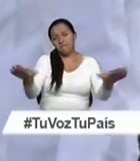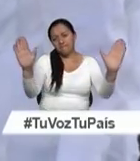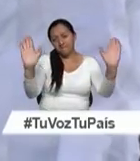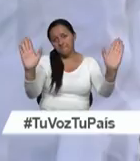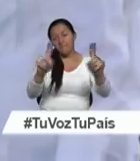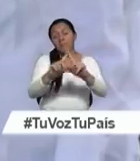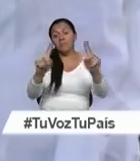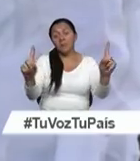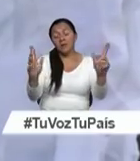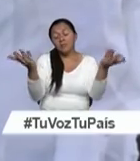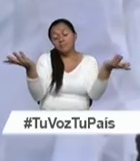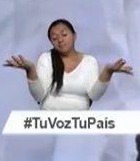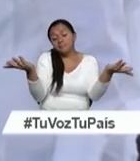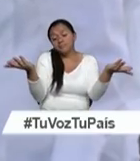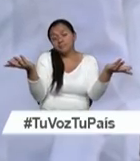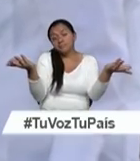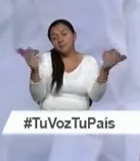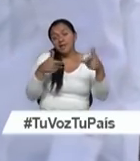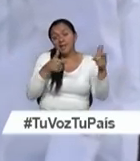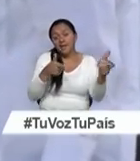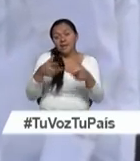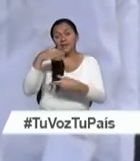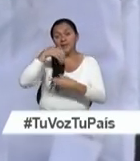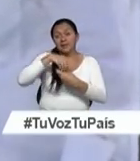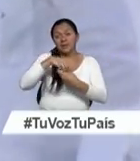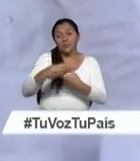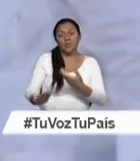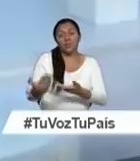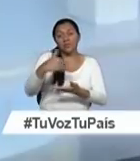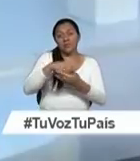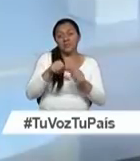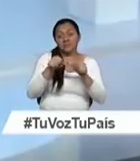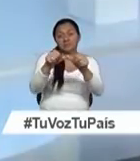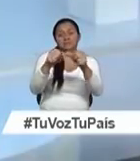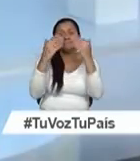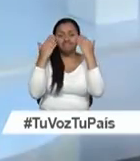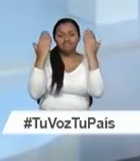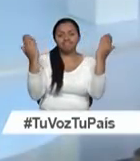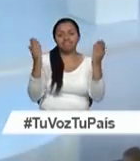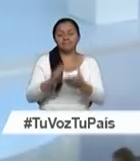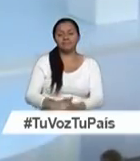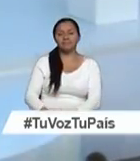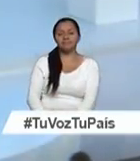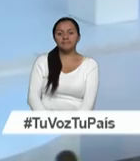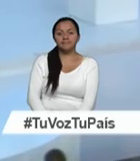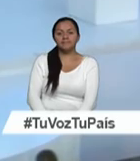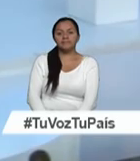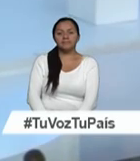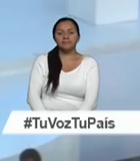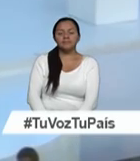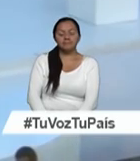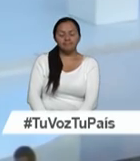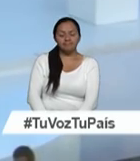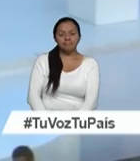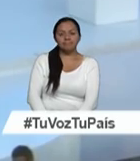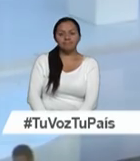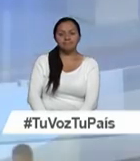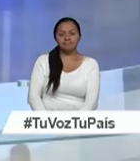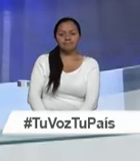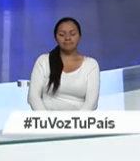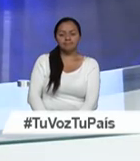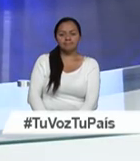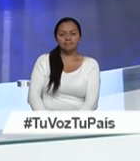o, desafortunadamente, la guerra interna se logra perennizar. En Quito, Víctor Fernando Bravo, Noticiero